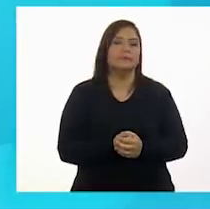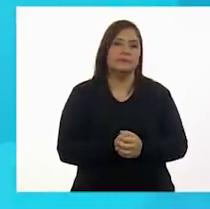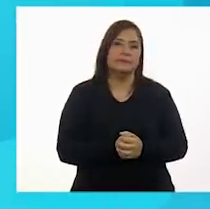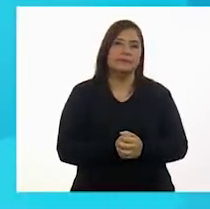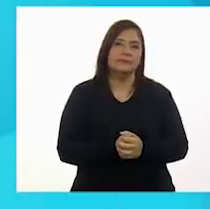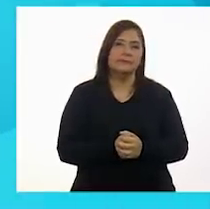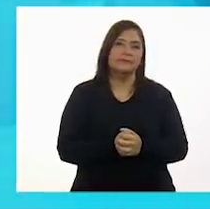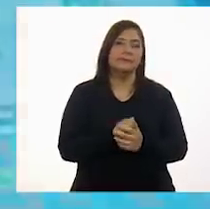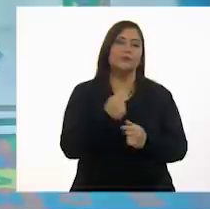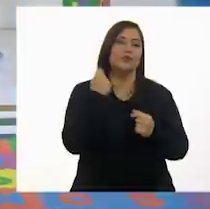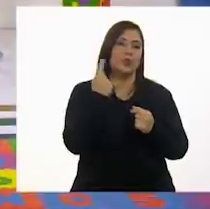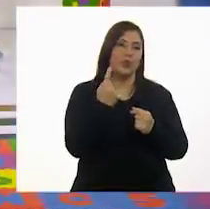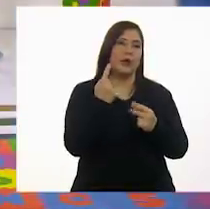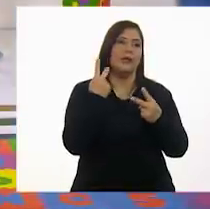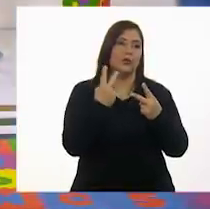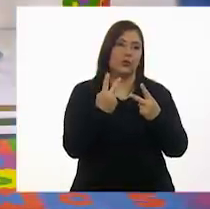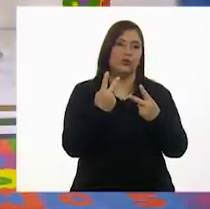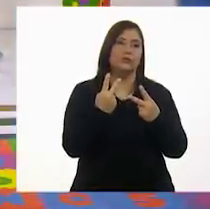dos,